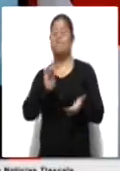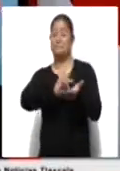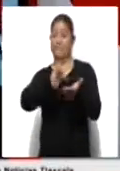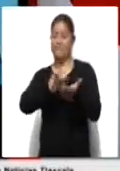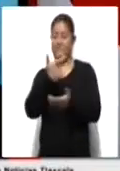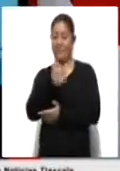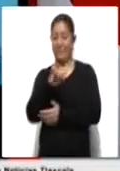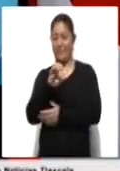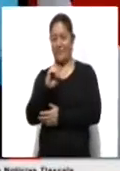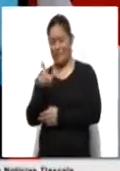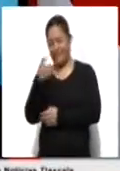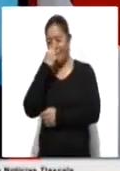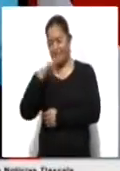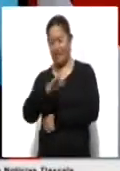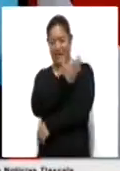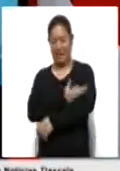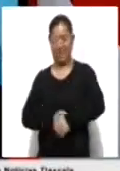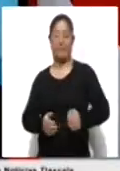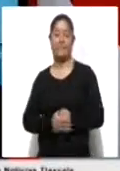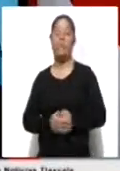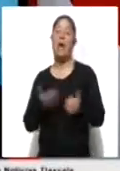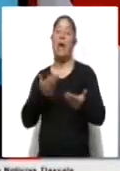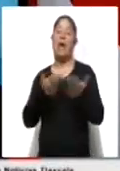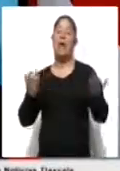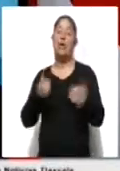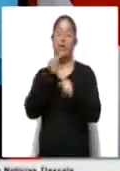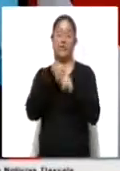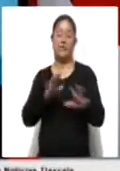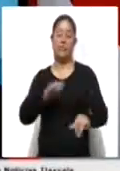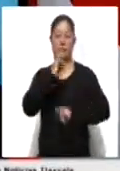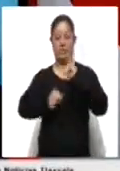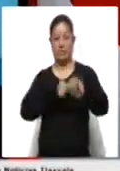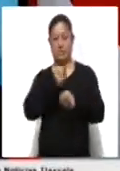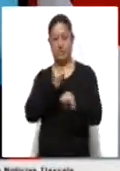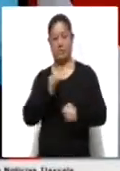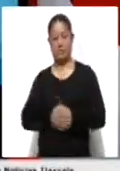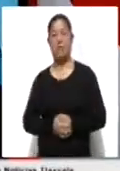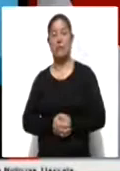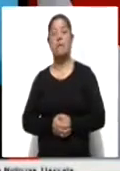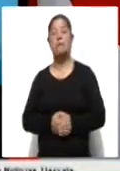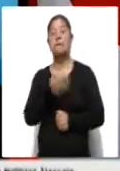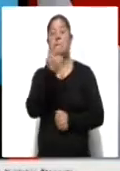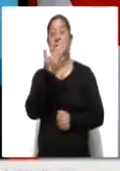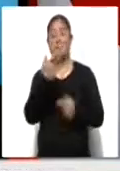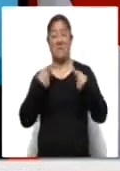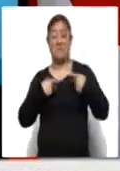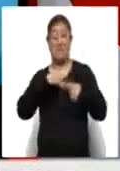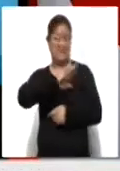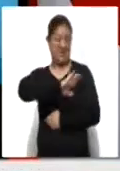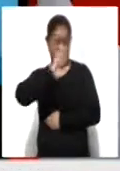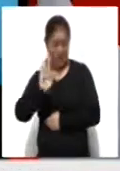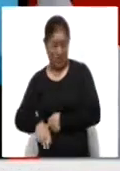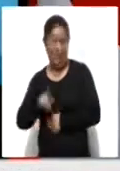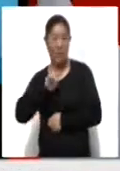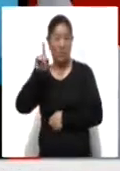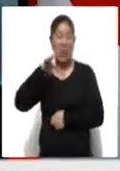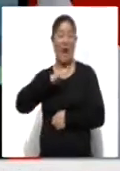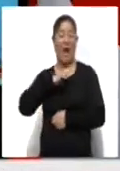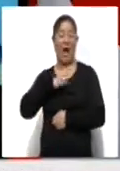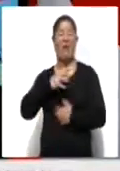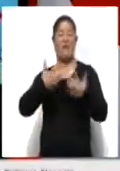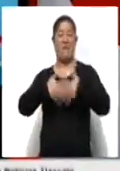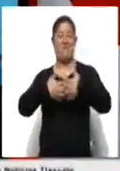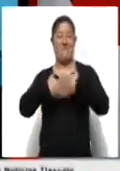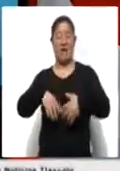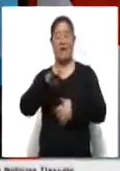gracias, Giovanni. Excelente tarde. Es momento de conocer la información internacional. Más de 50 muertos en incendio en una fábrica